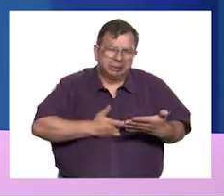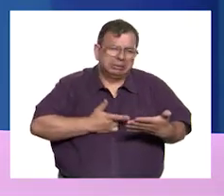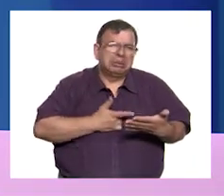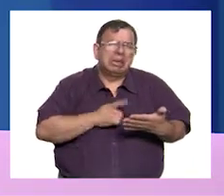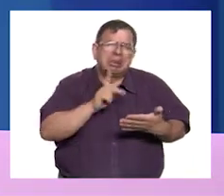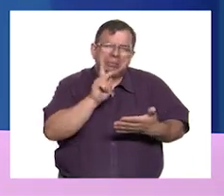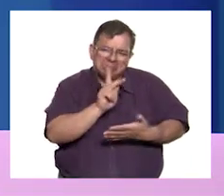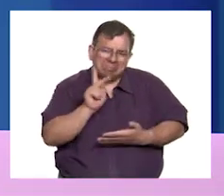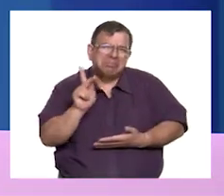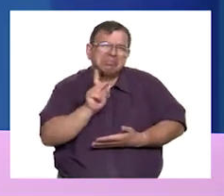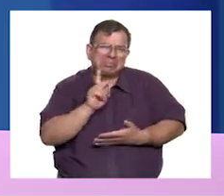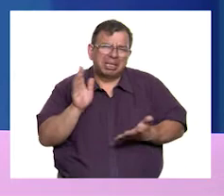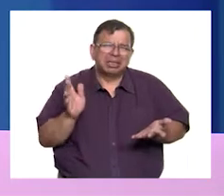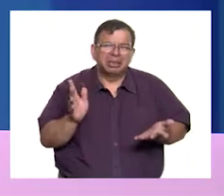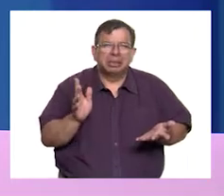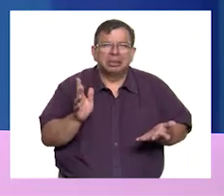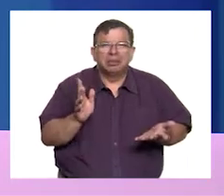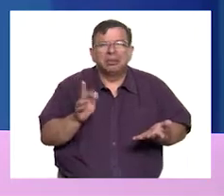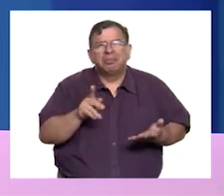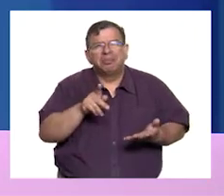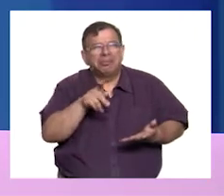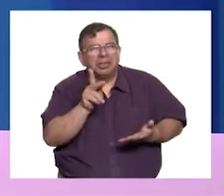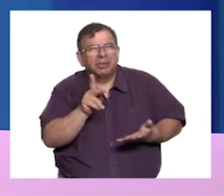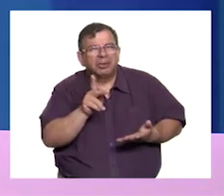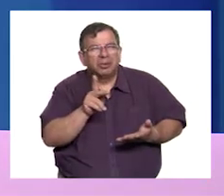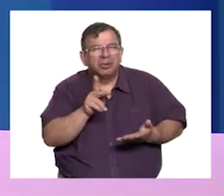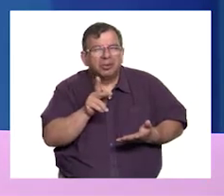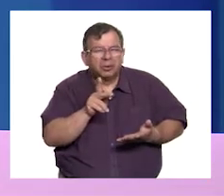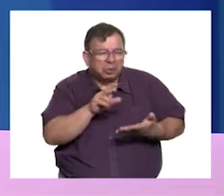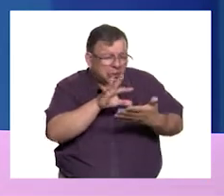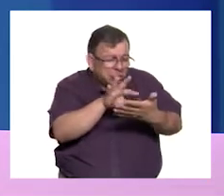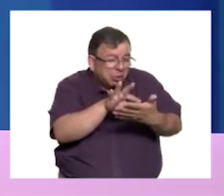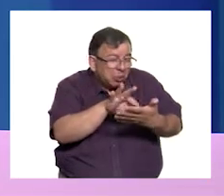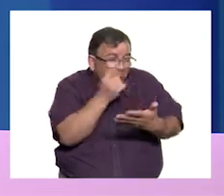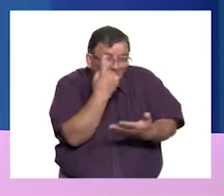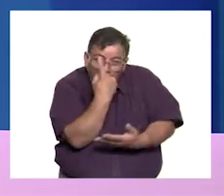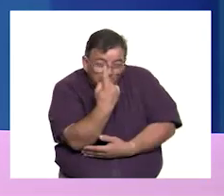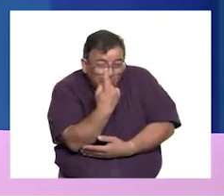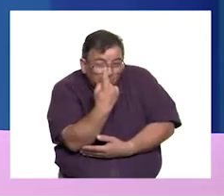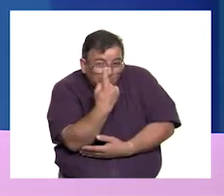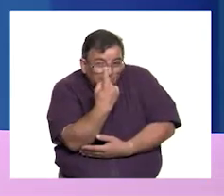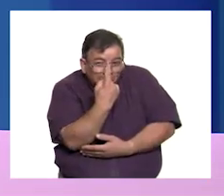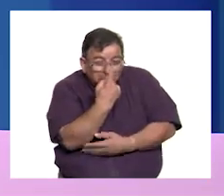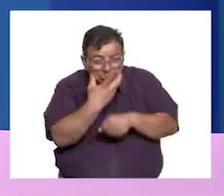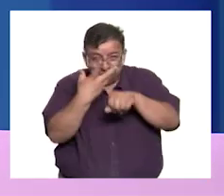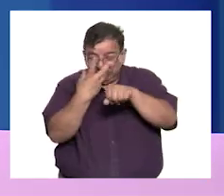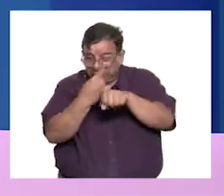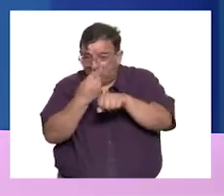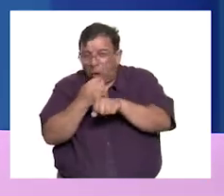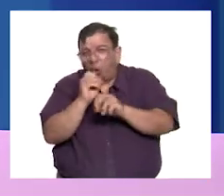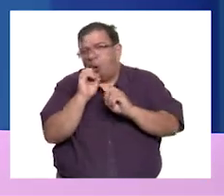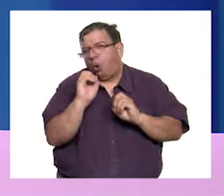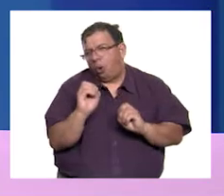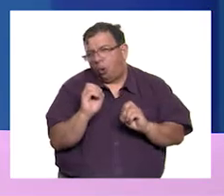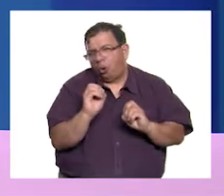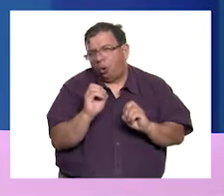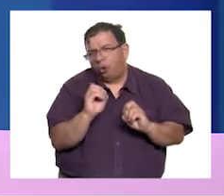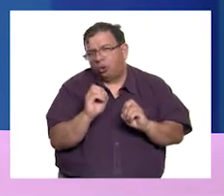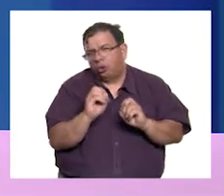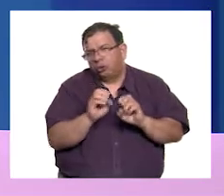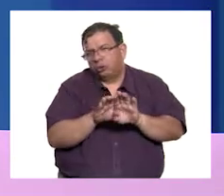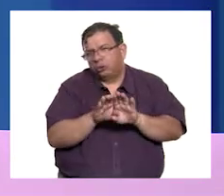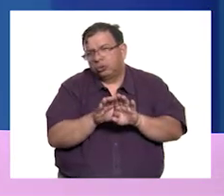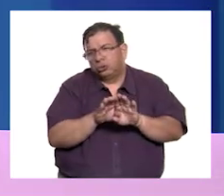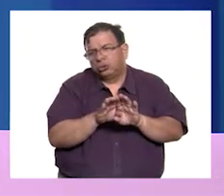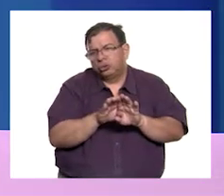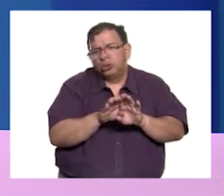poquito. Pero, ¿debo elegir uno de ellos para adaptarlo? ¿O puedo imaginar